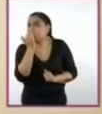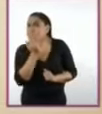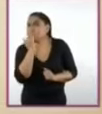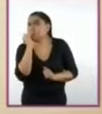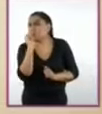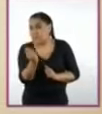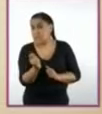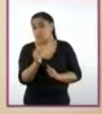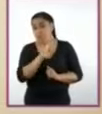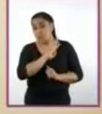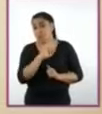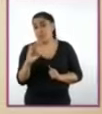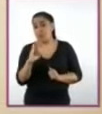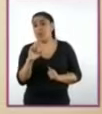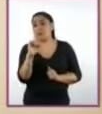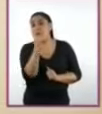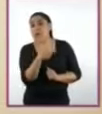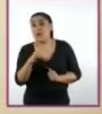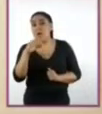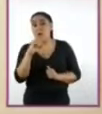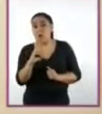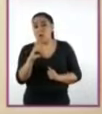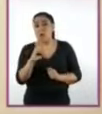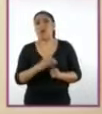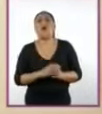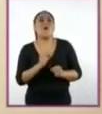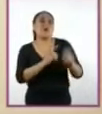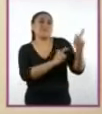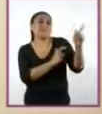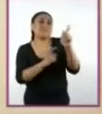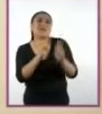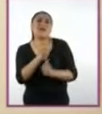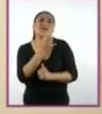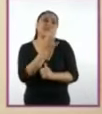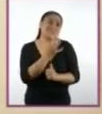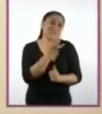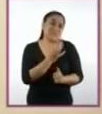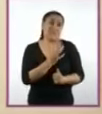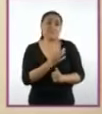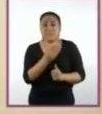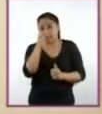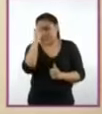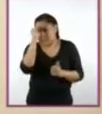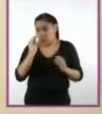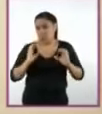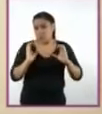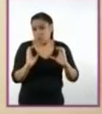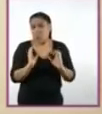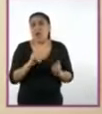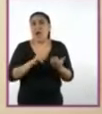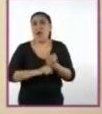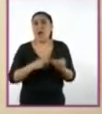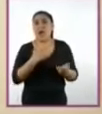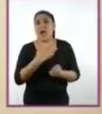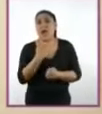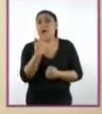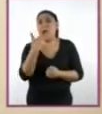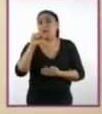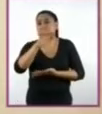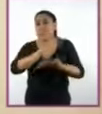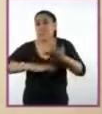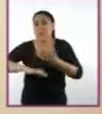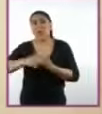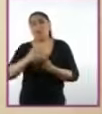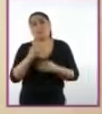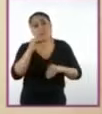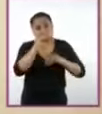misteriosa que causaba efectos distintos a los de las armas convencionales, y para protegerse de esos gases mortíferos se